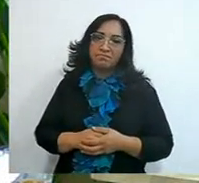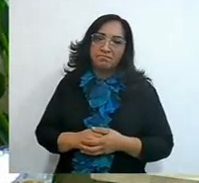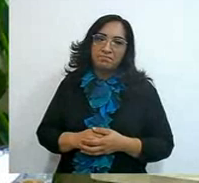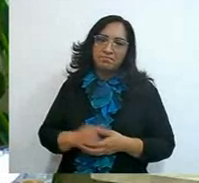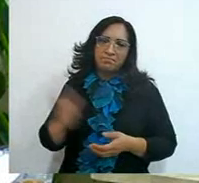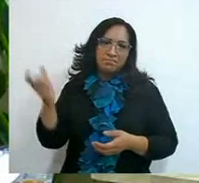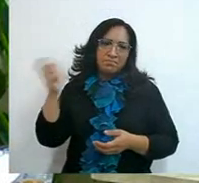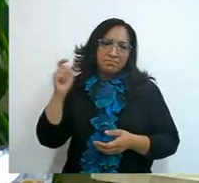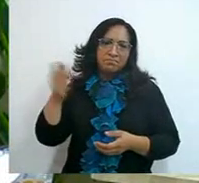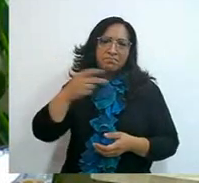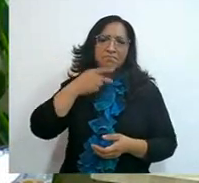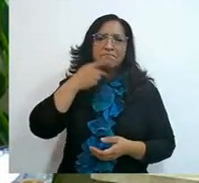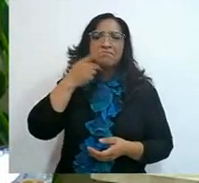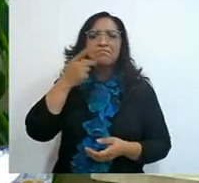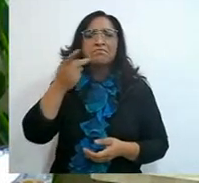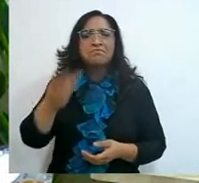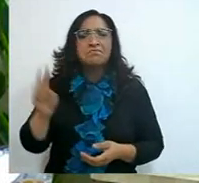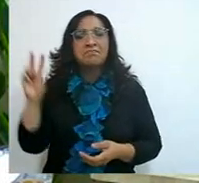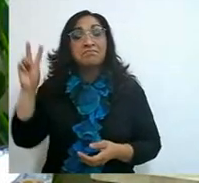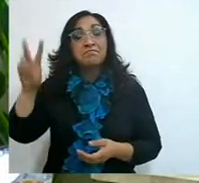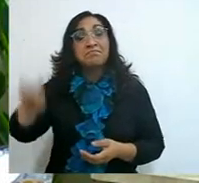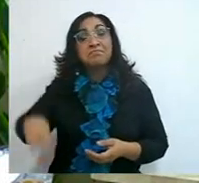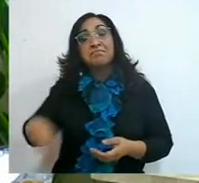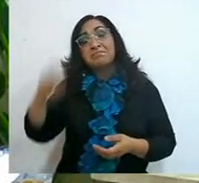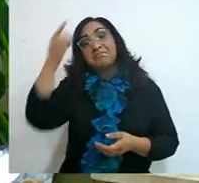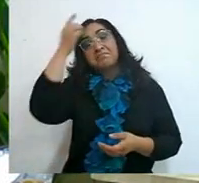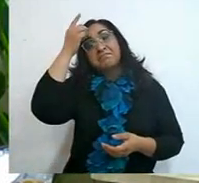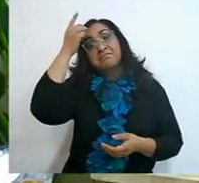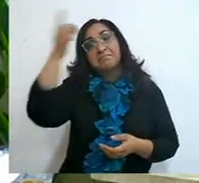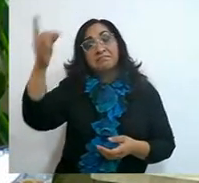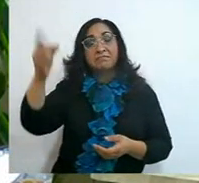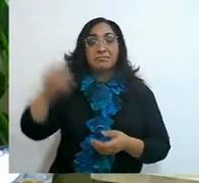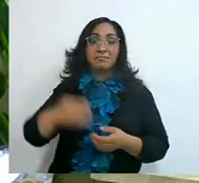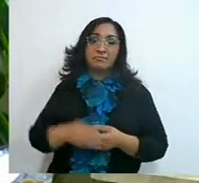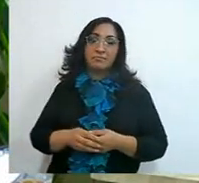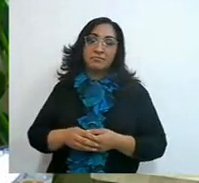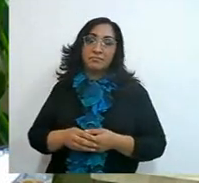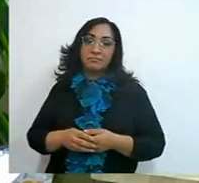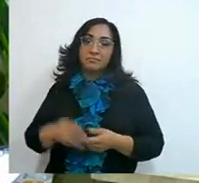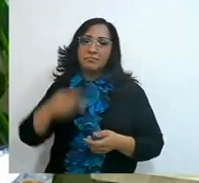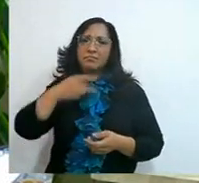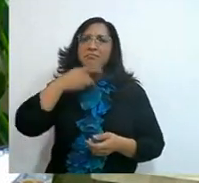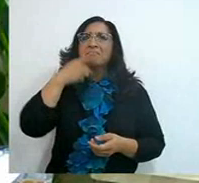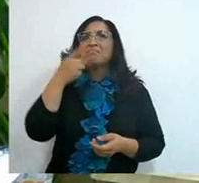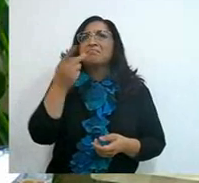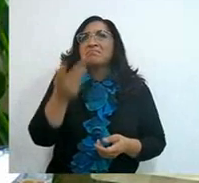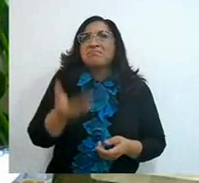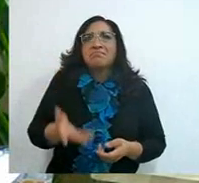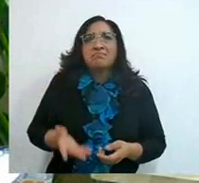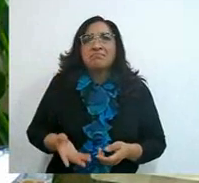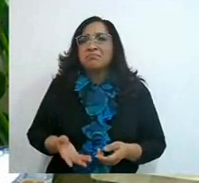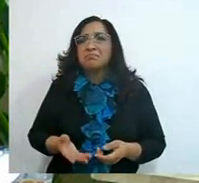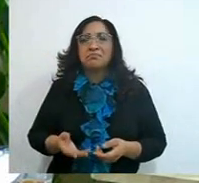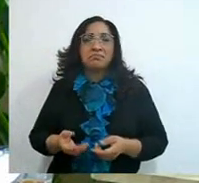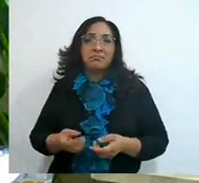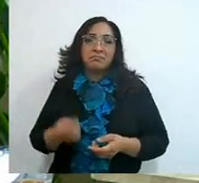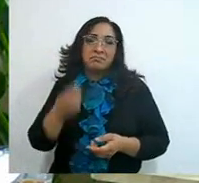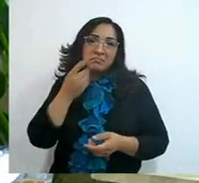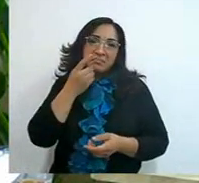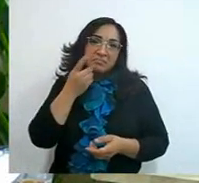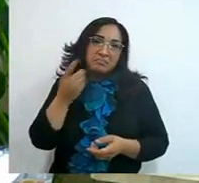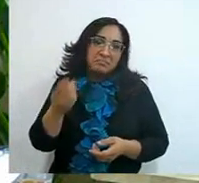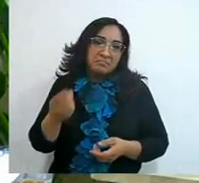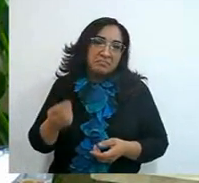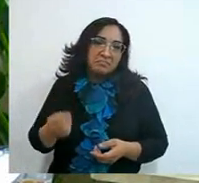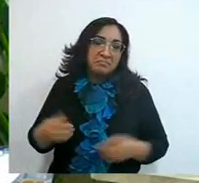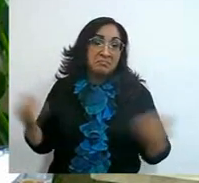Normalmente cuando se habla, hermanos, la verdad de Dios, si él hablaba, pongamos que hacían